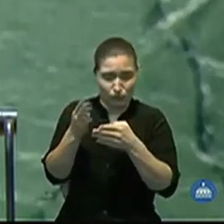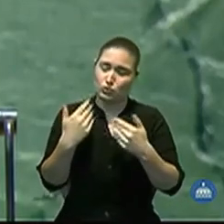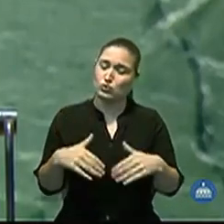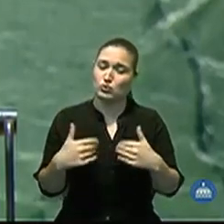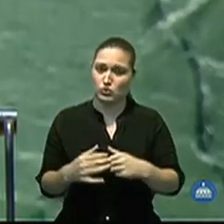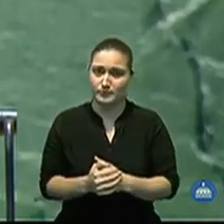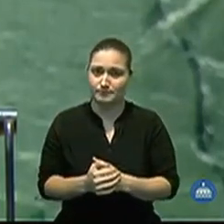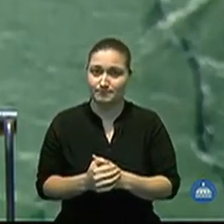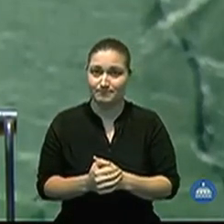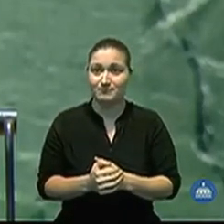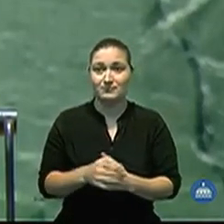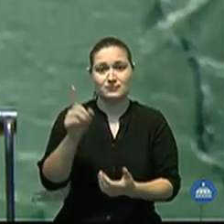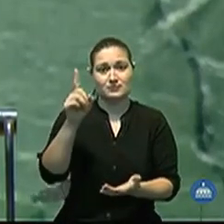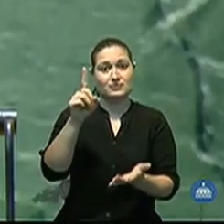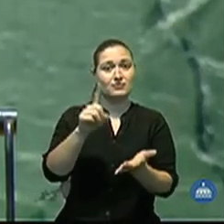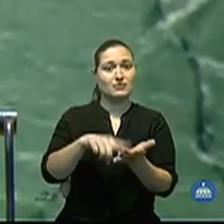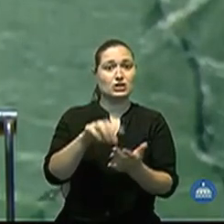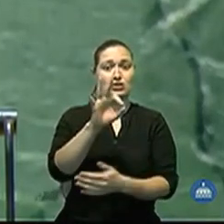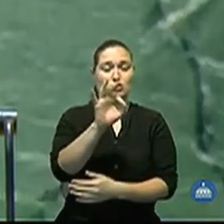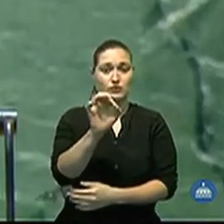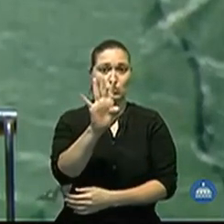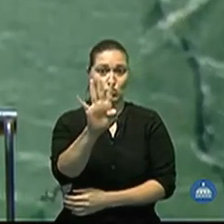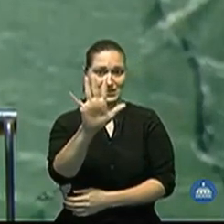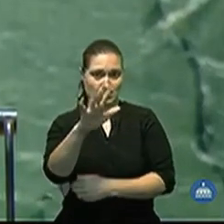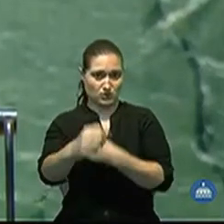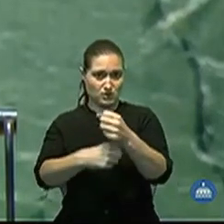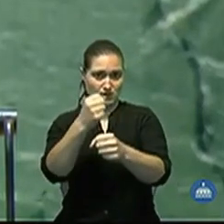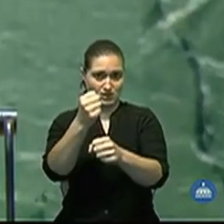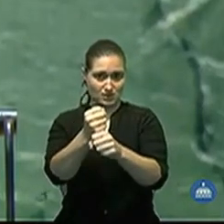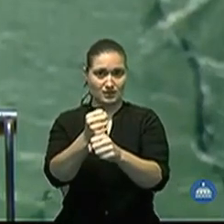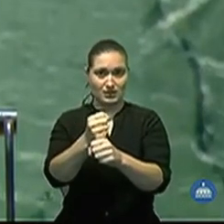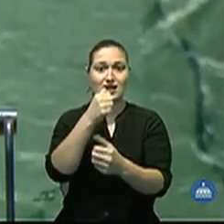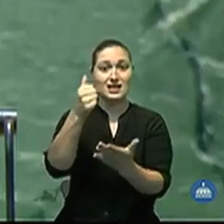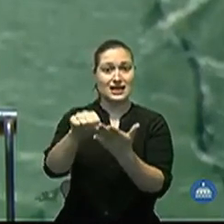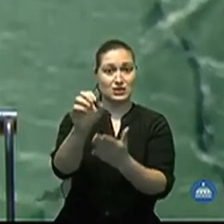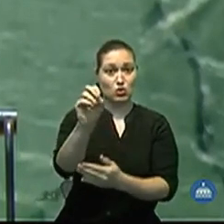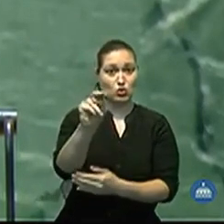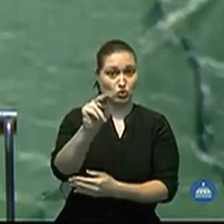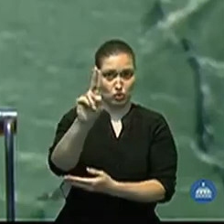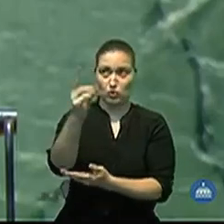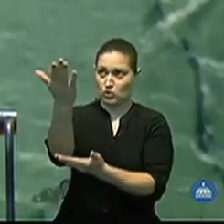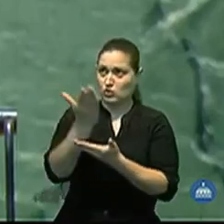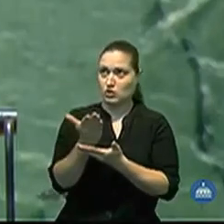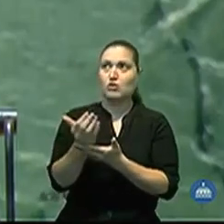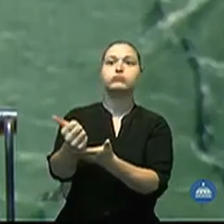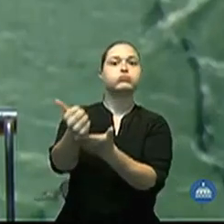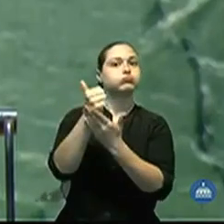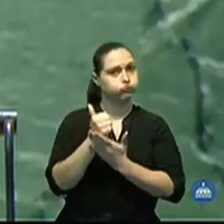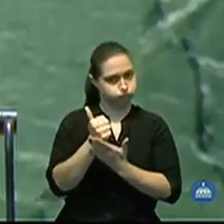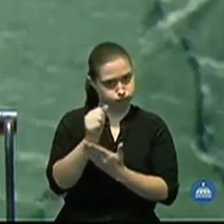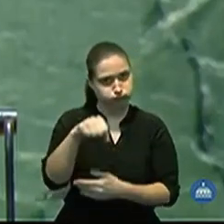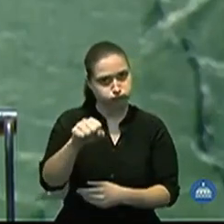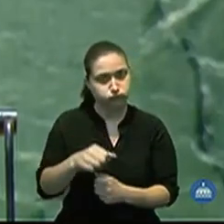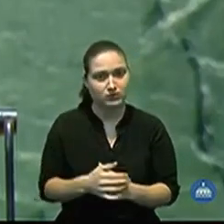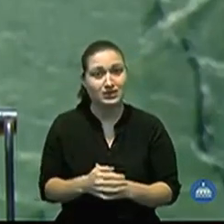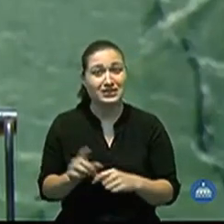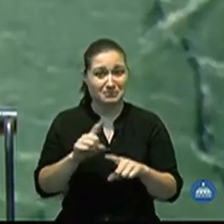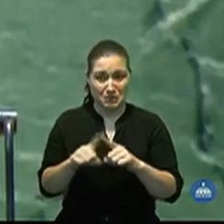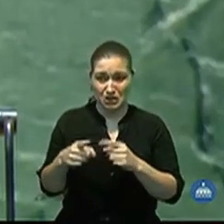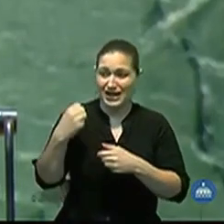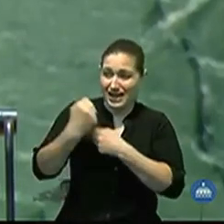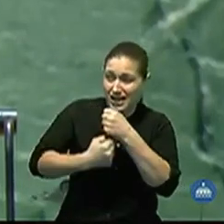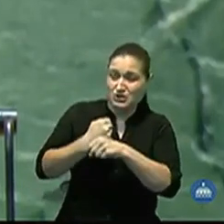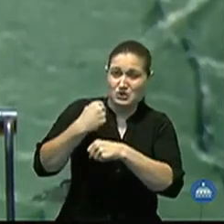el 1945, la Carta de las Naciones Unidas nos ha servido bien, pero tras 7 décadas se